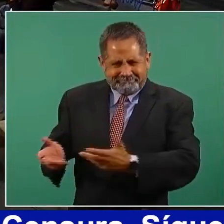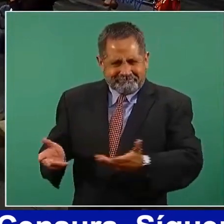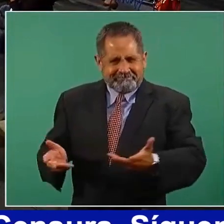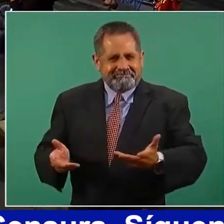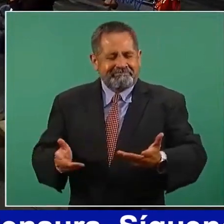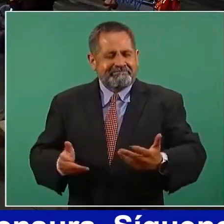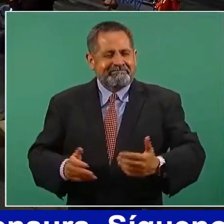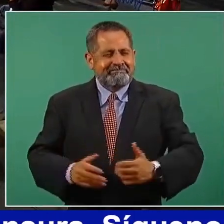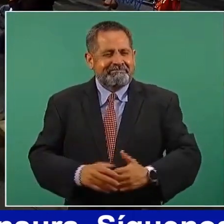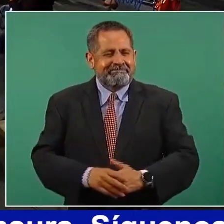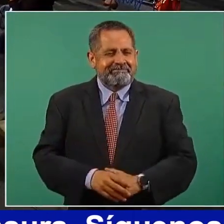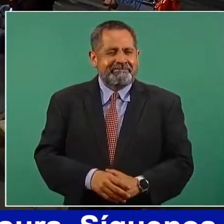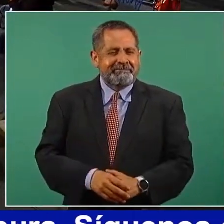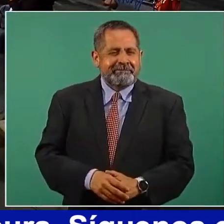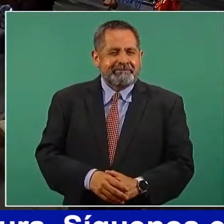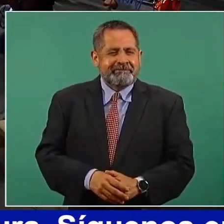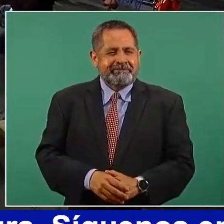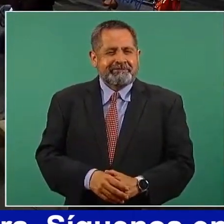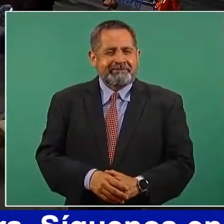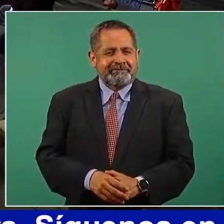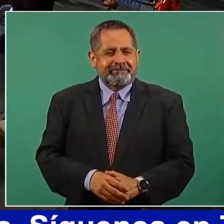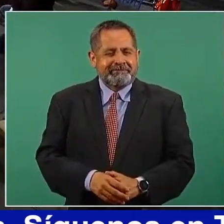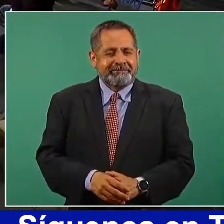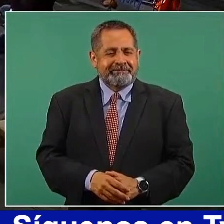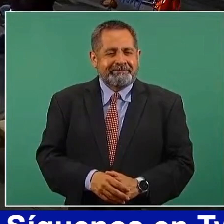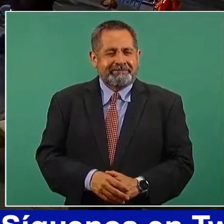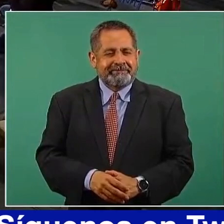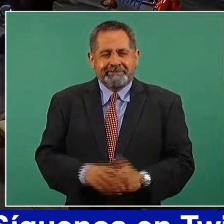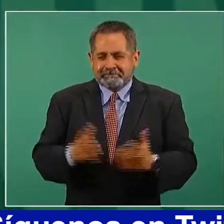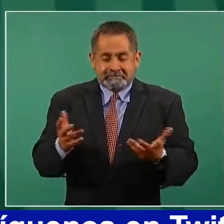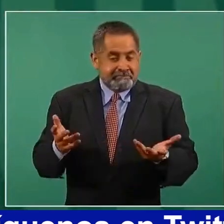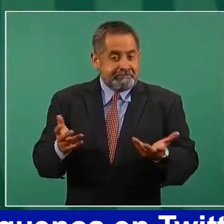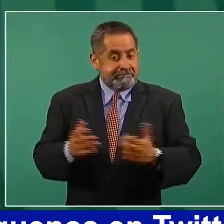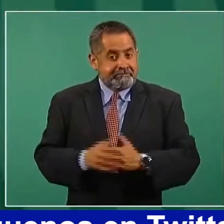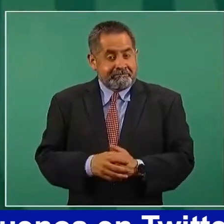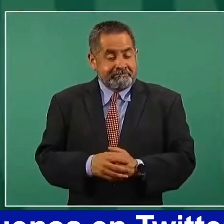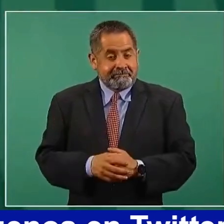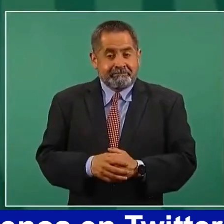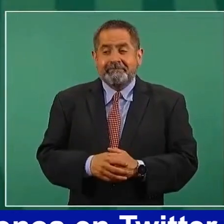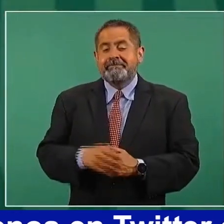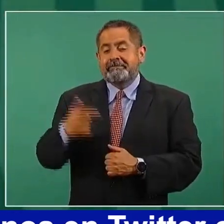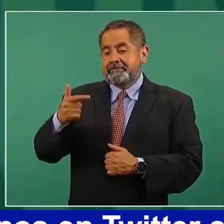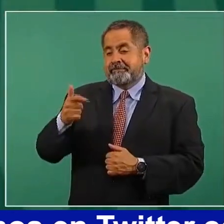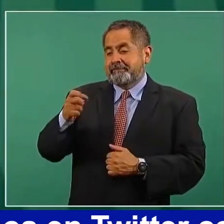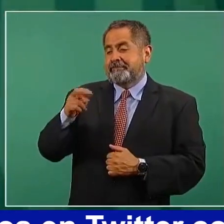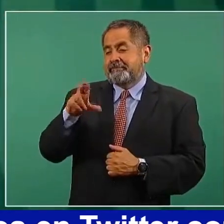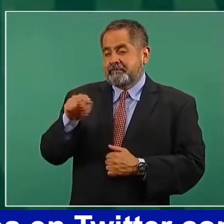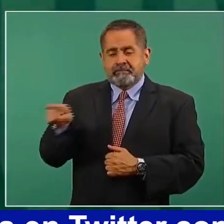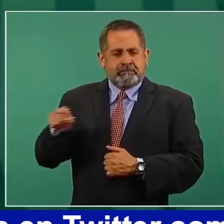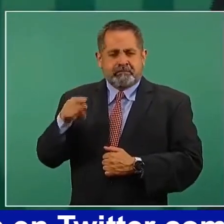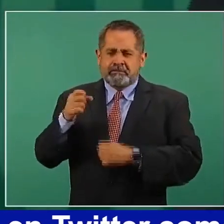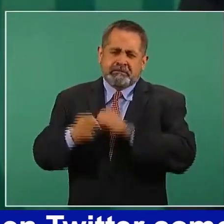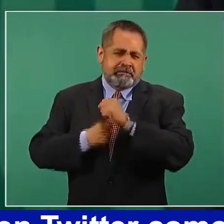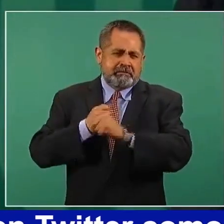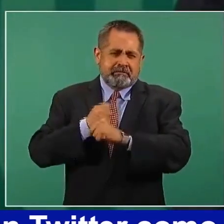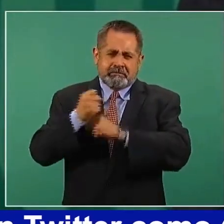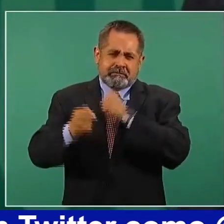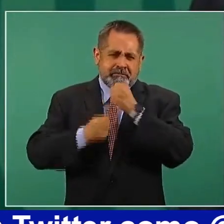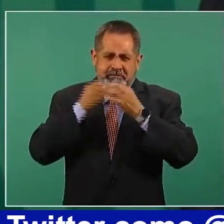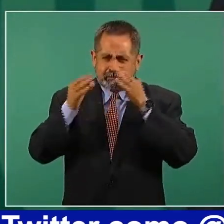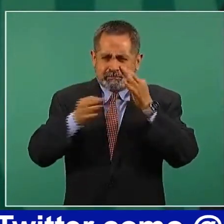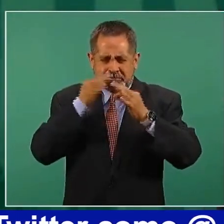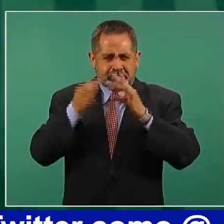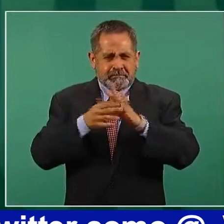Sí. Pero todo el tiempo ha sido comunicador. Es hasta ahora